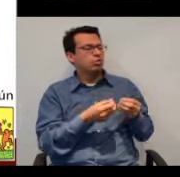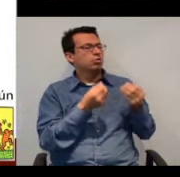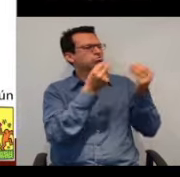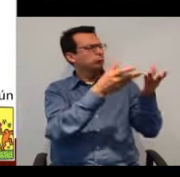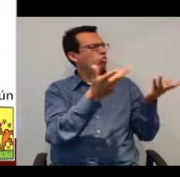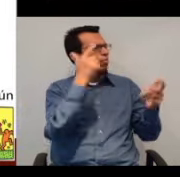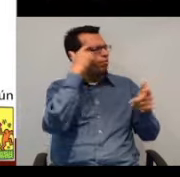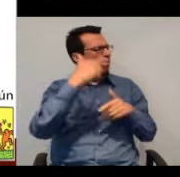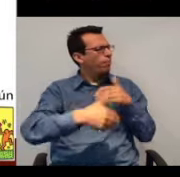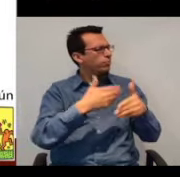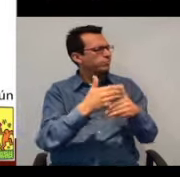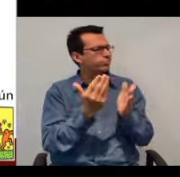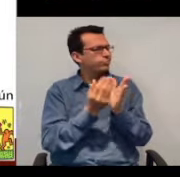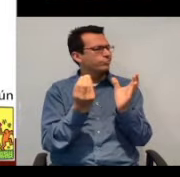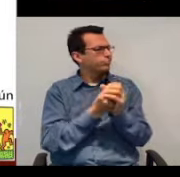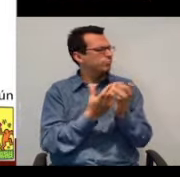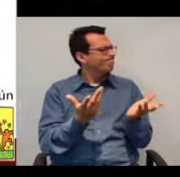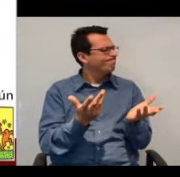educación inclusiva.